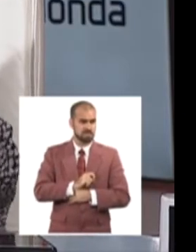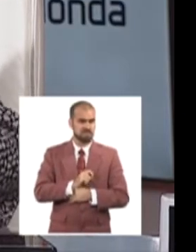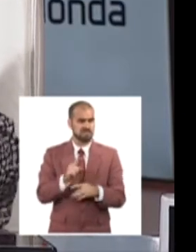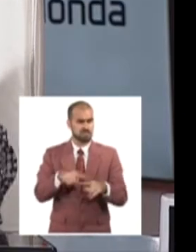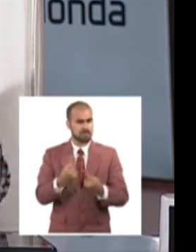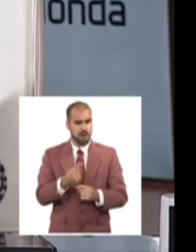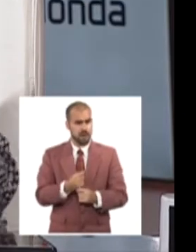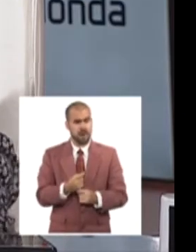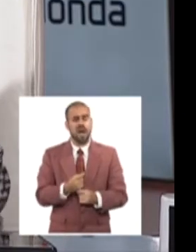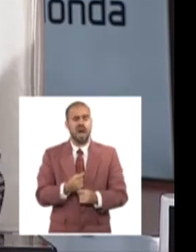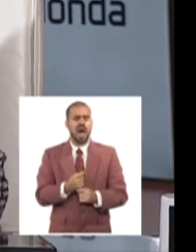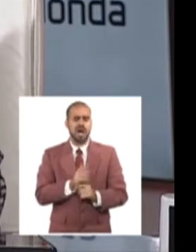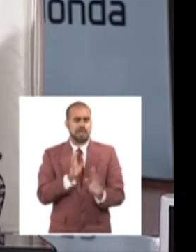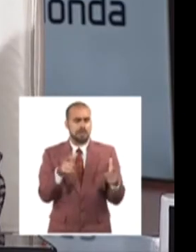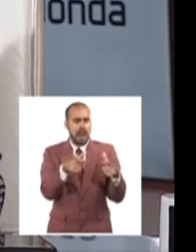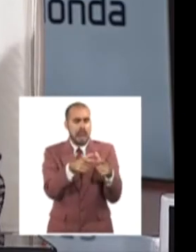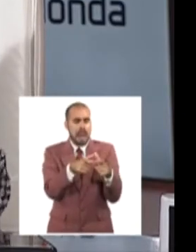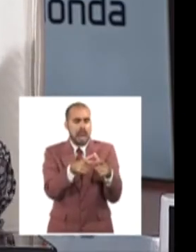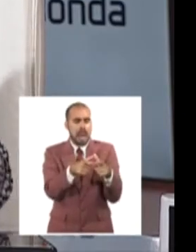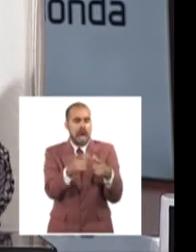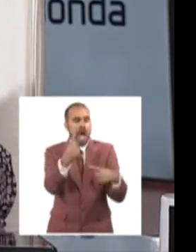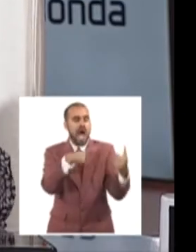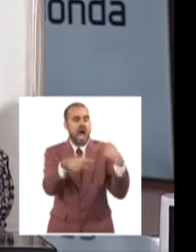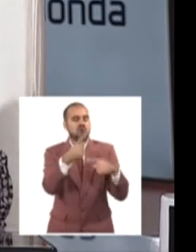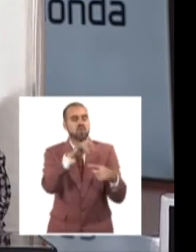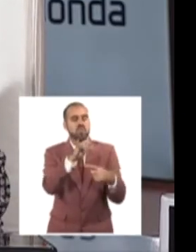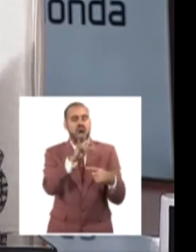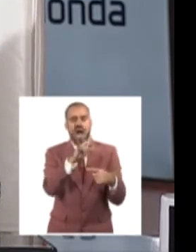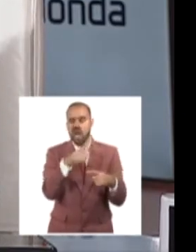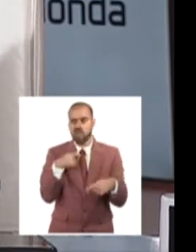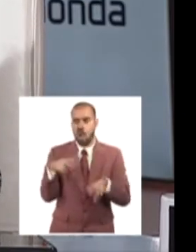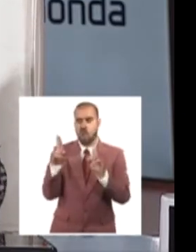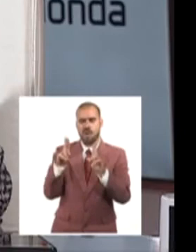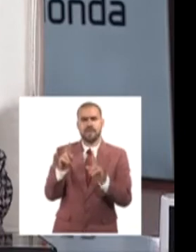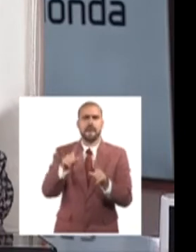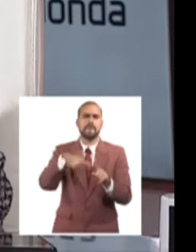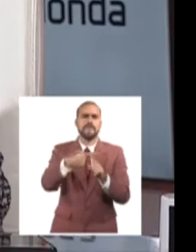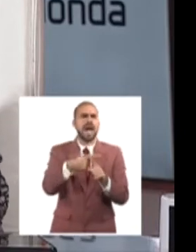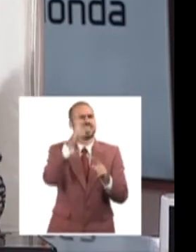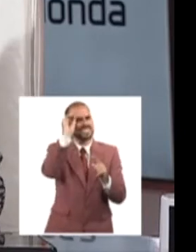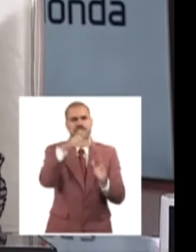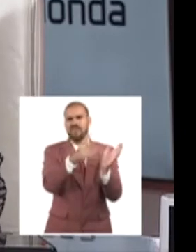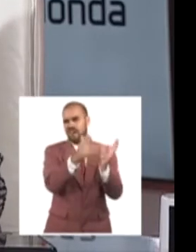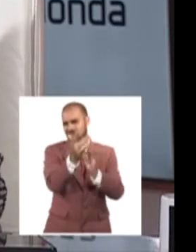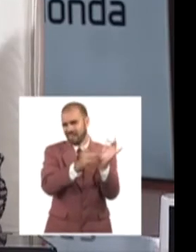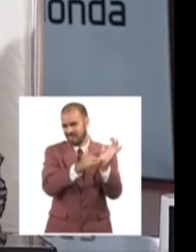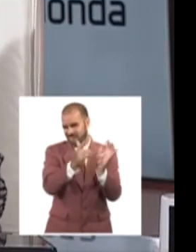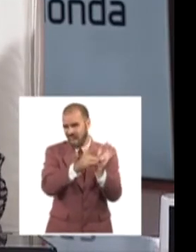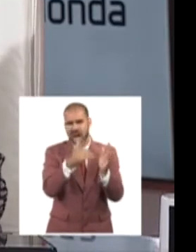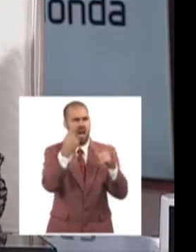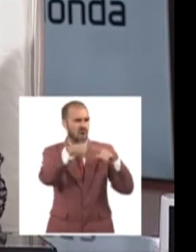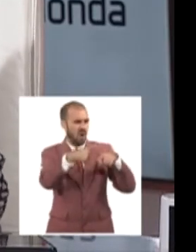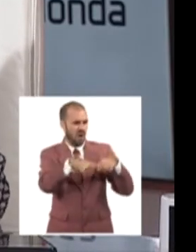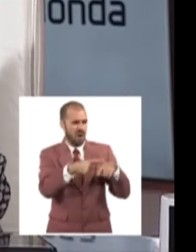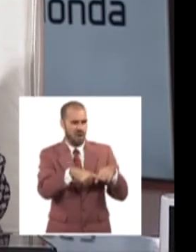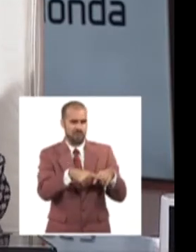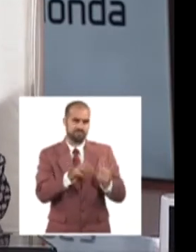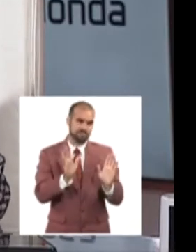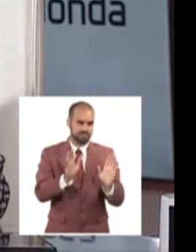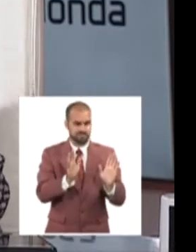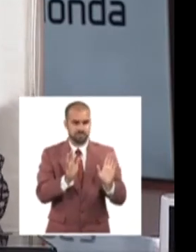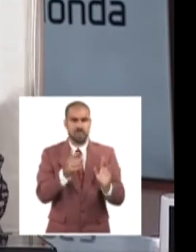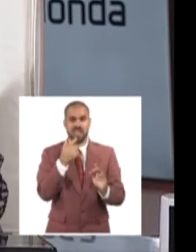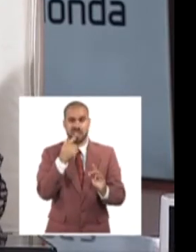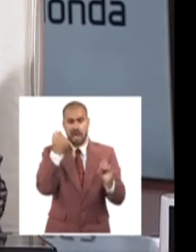más fuertes están también los evangélicos pero poco más el ahora mismo tiene incluso pocas